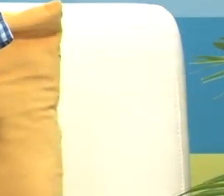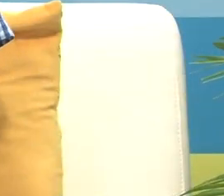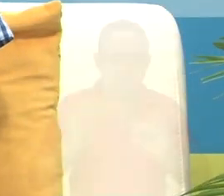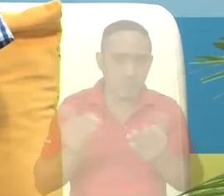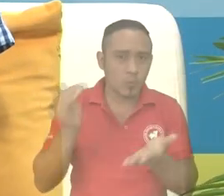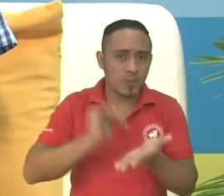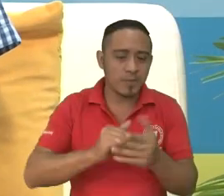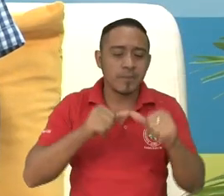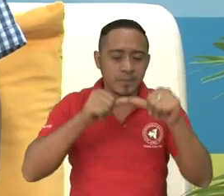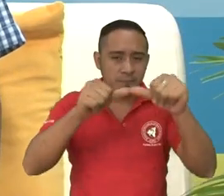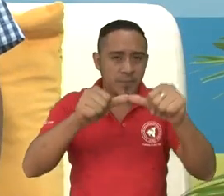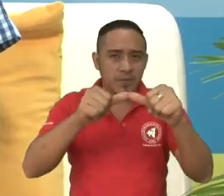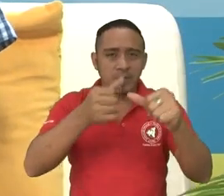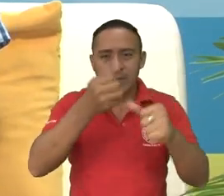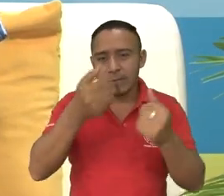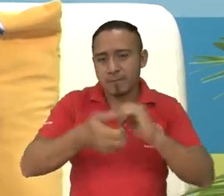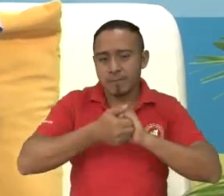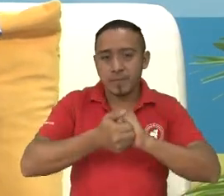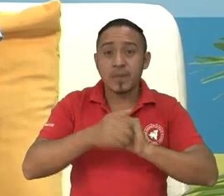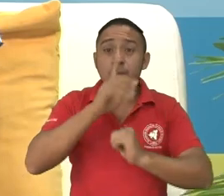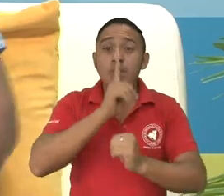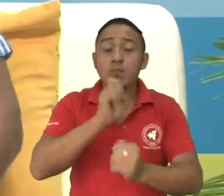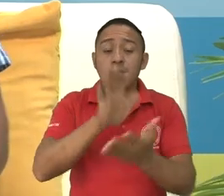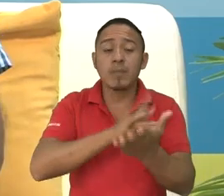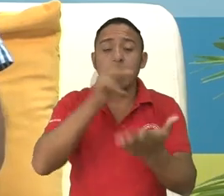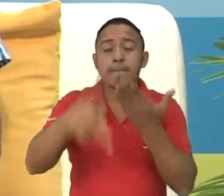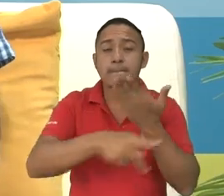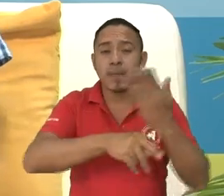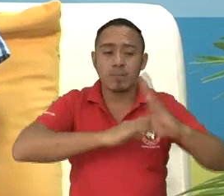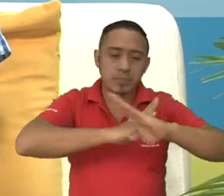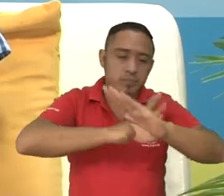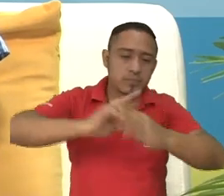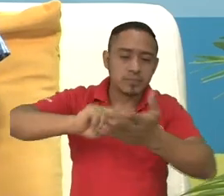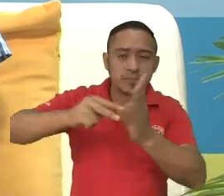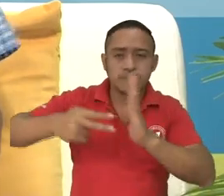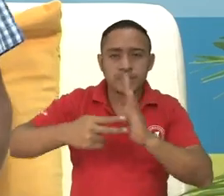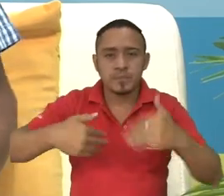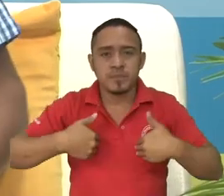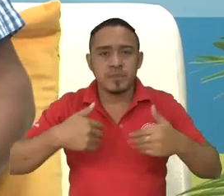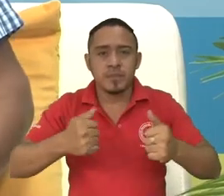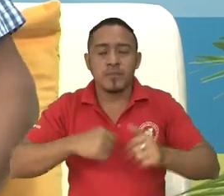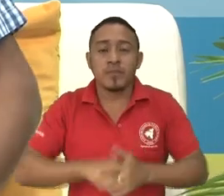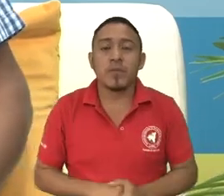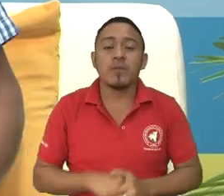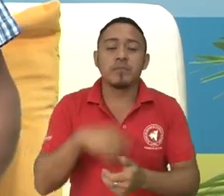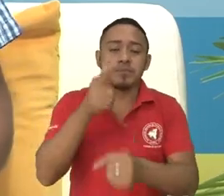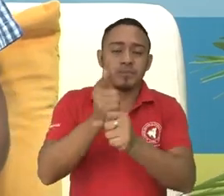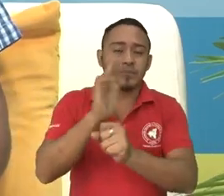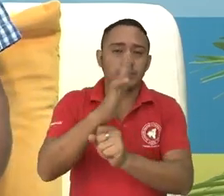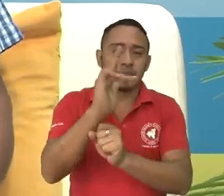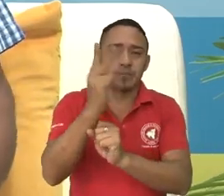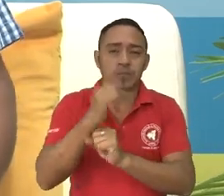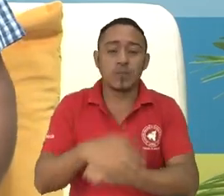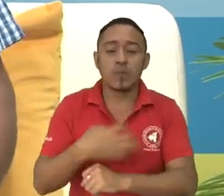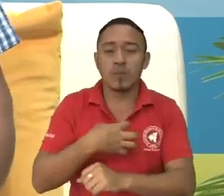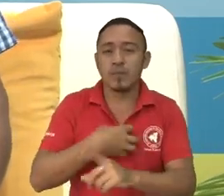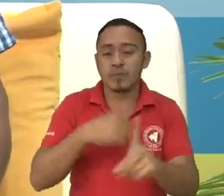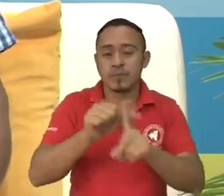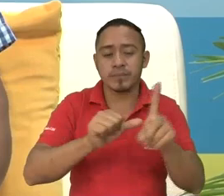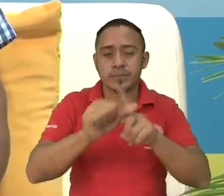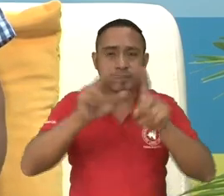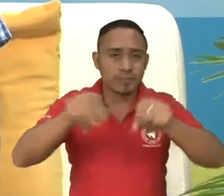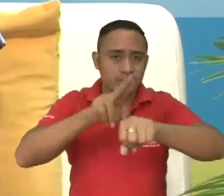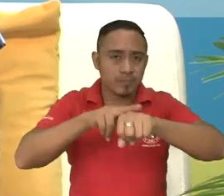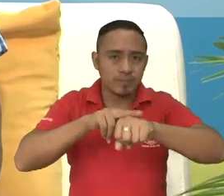Estamos de regreso, amigos y amigas televidentes, en su gustado programa Prevenir de Salud a través de la señal del canal 98, el canal de la Asamblea